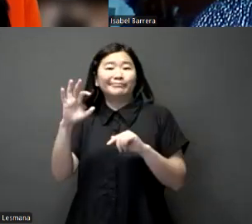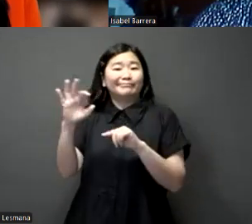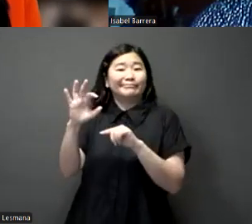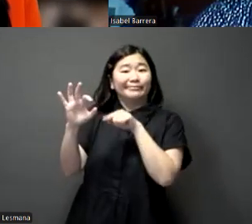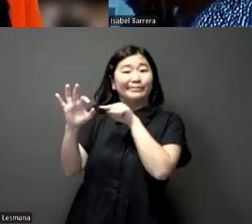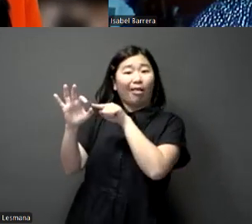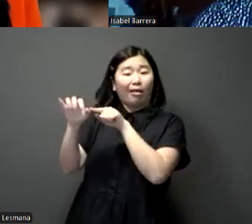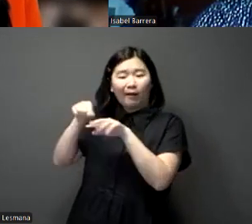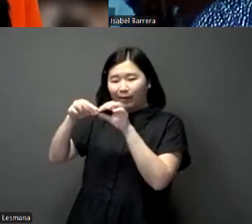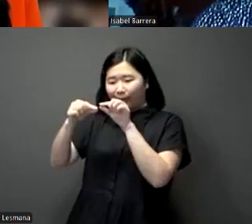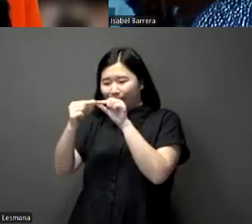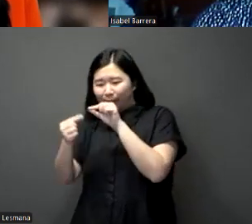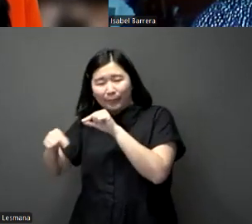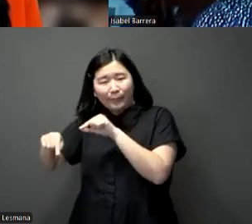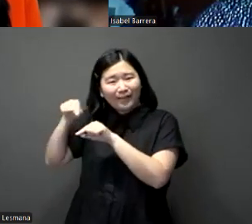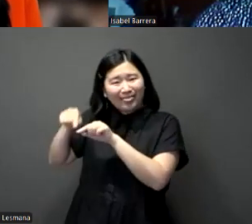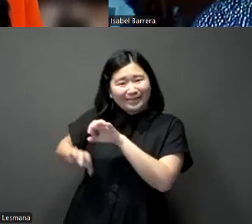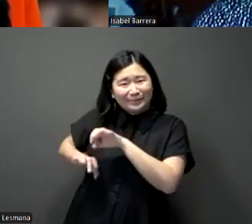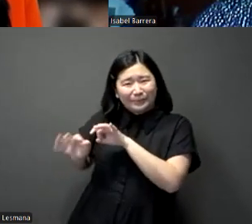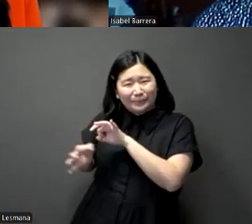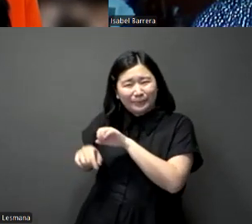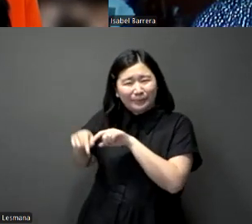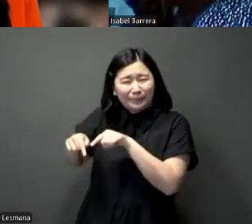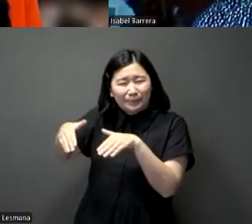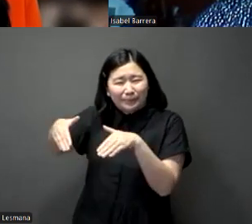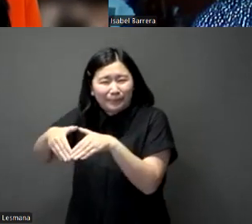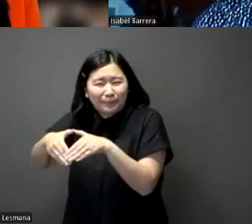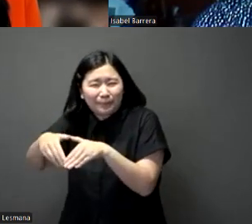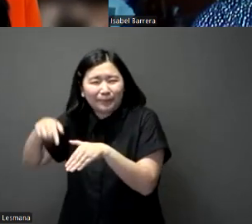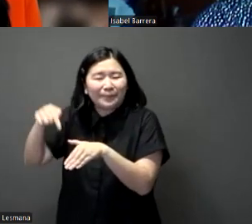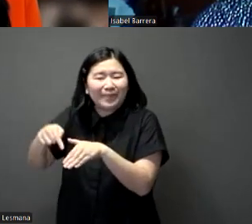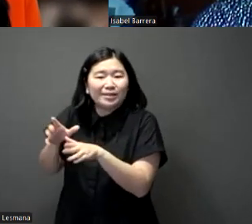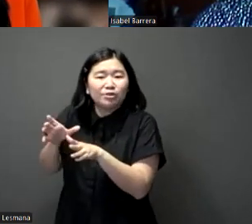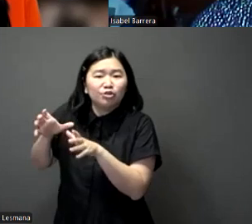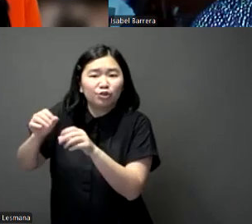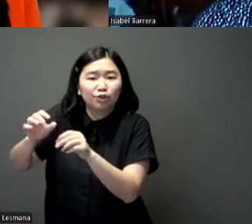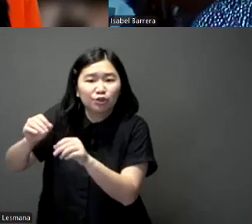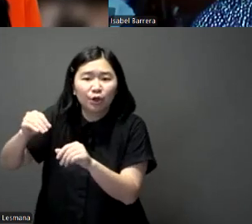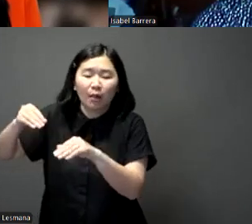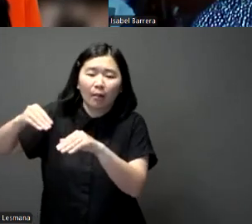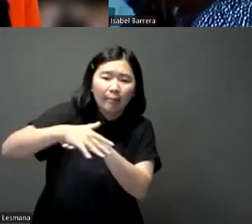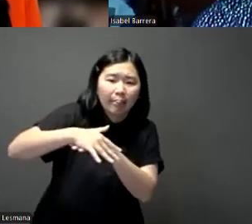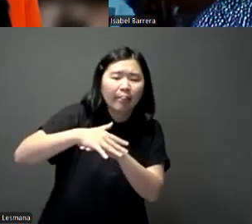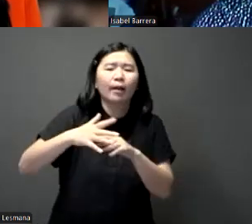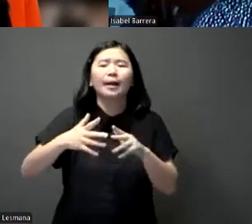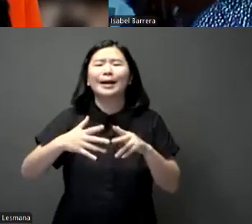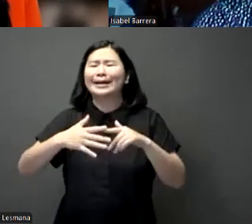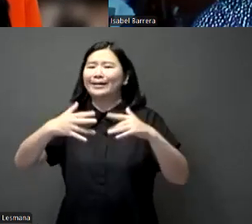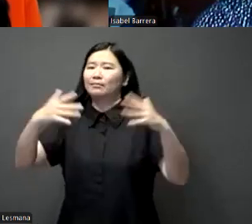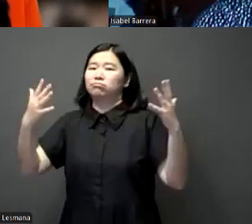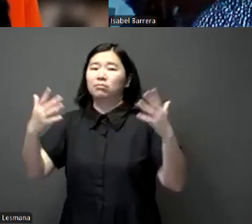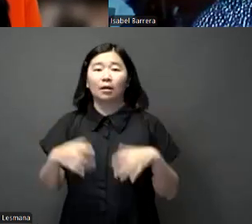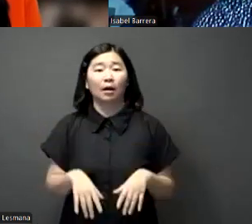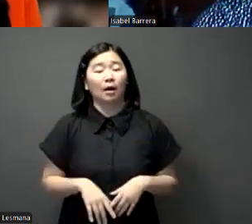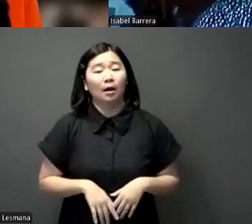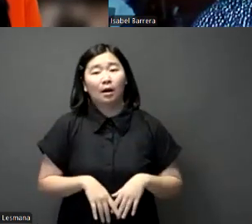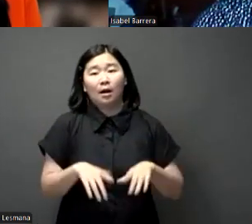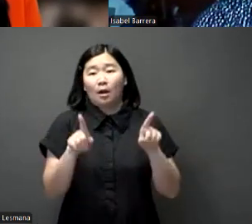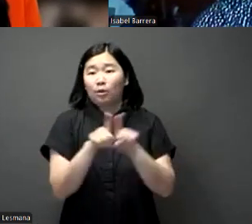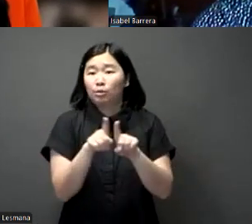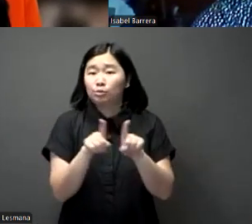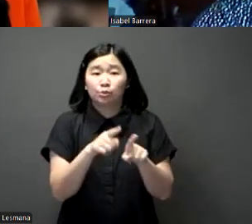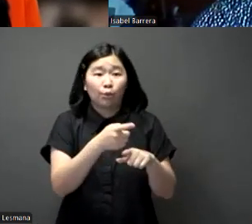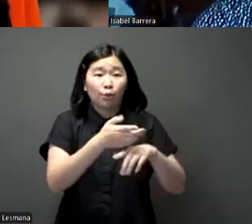de cáncer cervicuterino en el mundo ocurre en los países de medianos y bajos ingresos. De hecho, el 90% de la mortalidad ocurre en estos tipos de países.